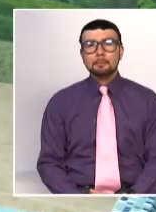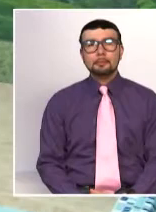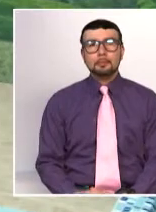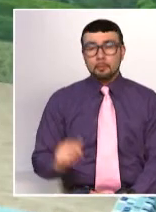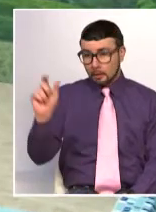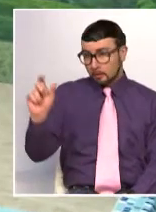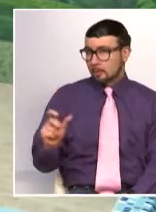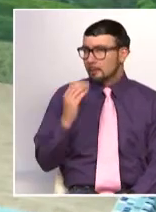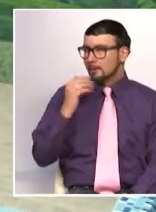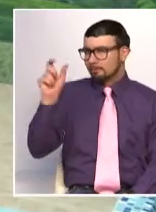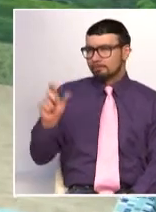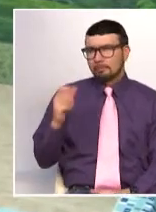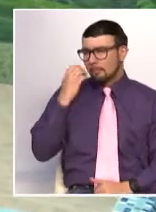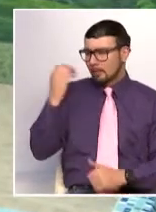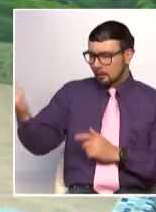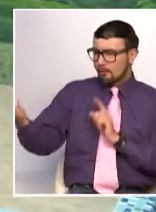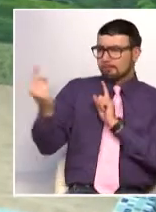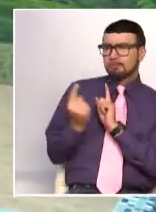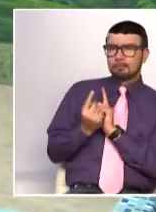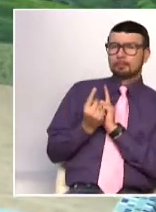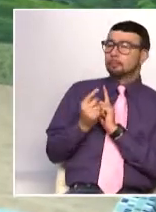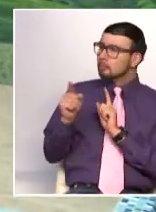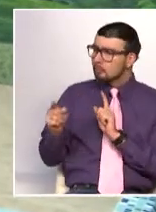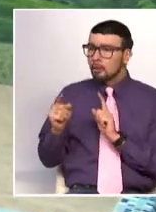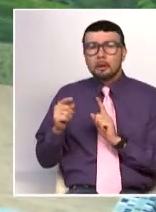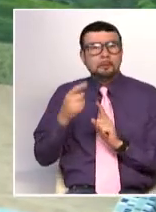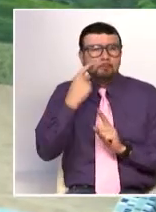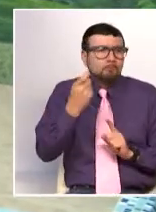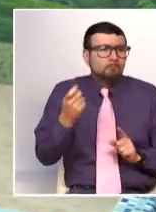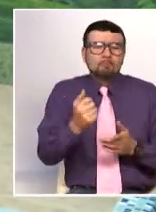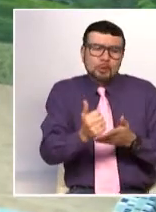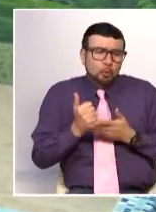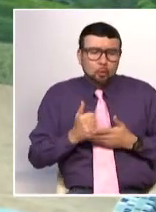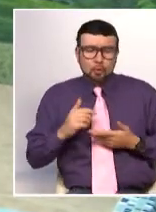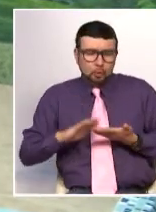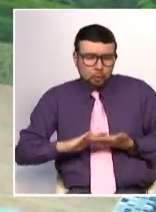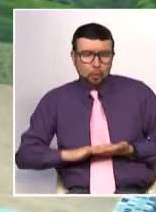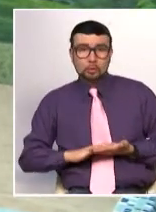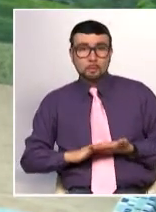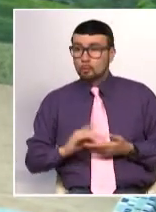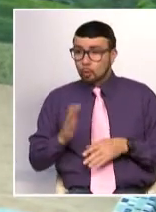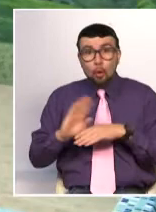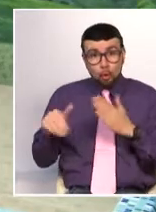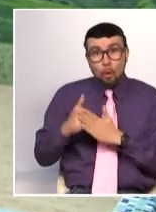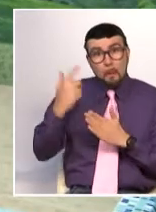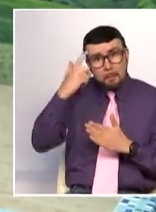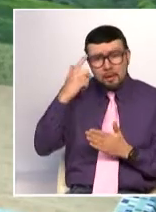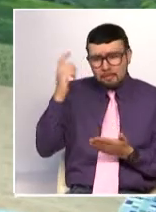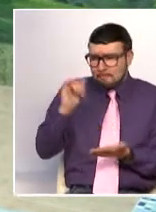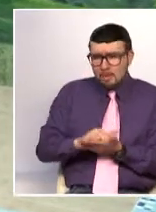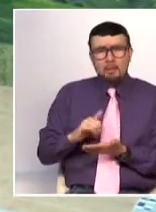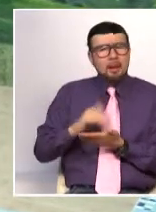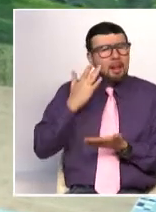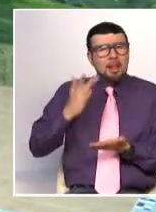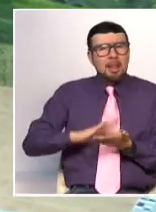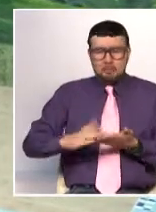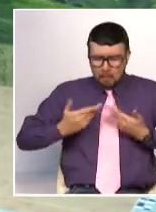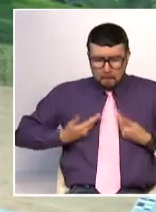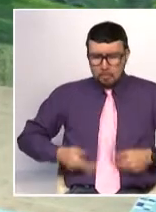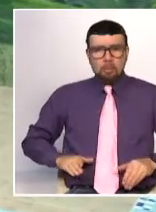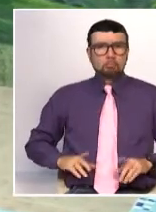el paciente llega a buscar una consulta no todos están pensando en la desintoxicación no todo el mundo